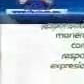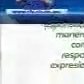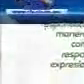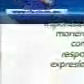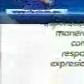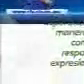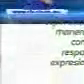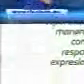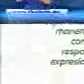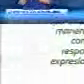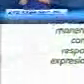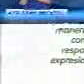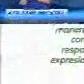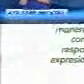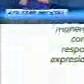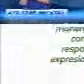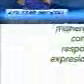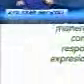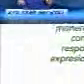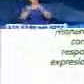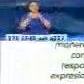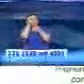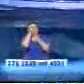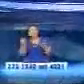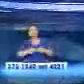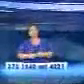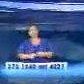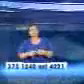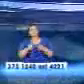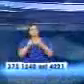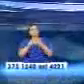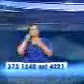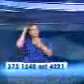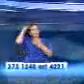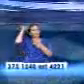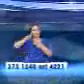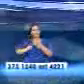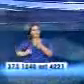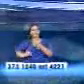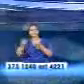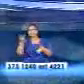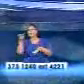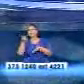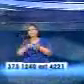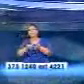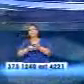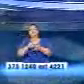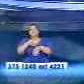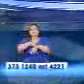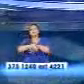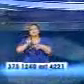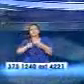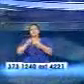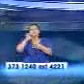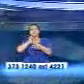esperando en el enlace listos para informarnos Julio César nos detallas más o menos Cómo está la situación luego Enrique por favor para que se